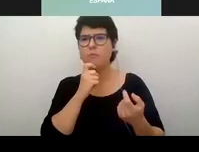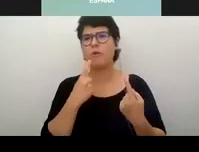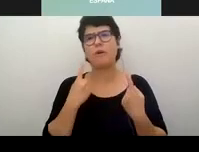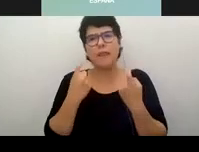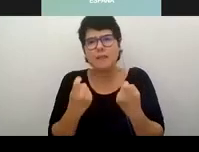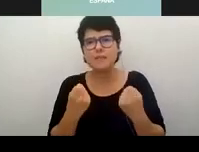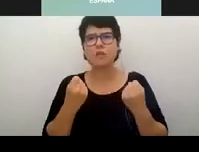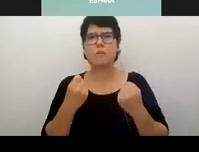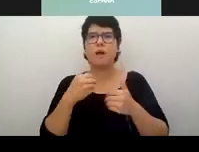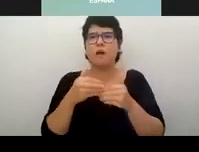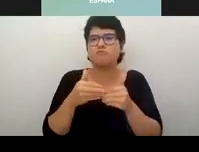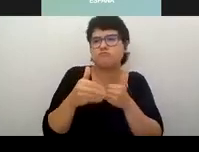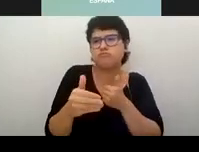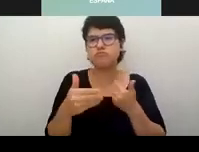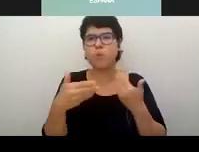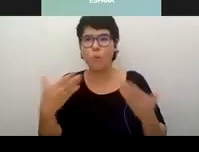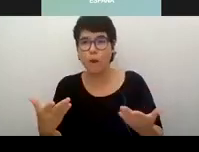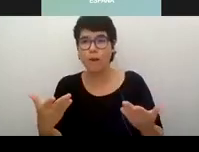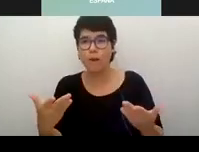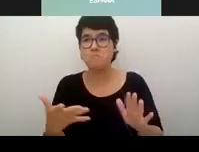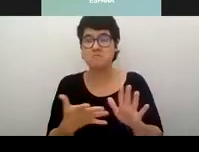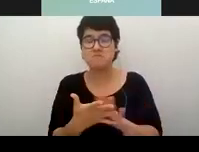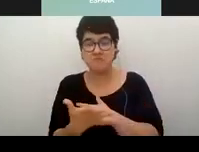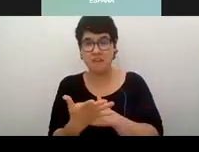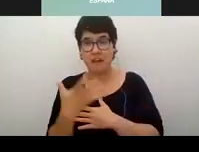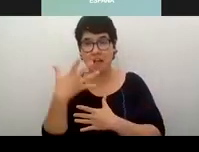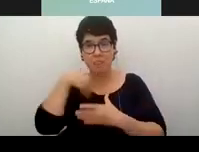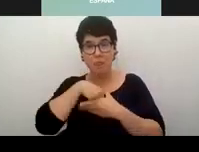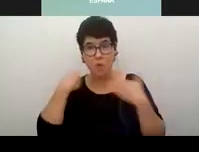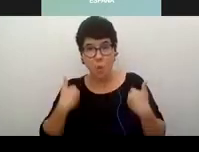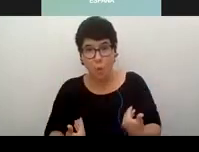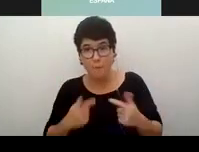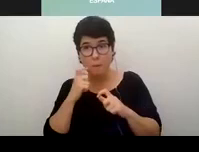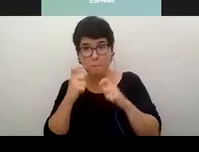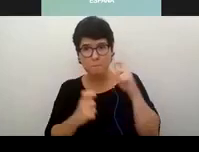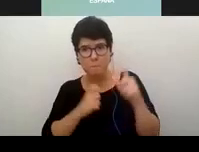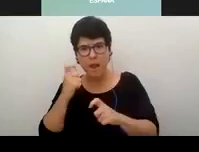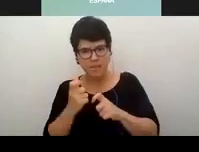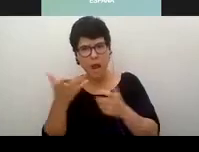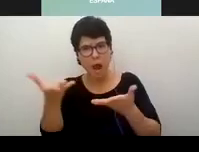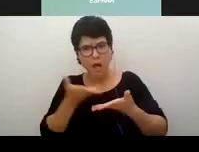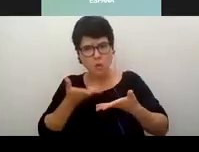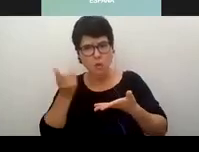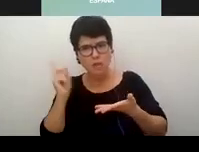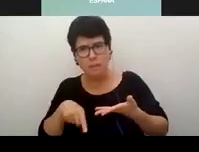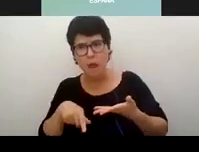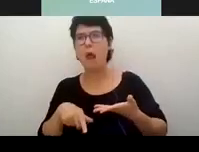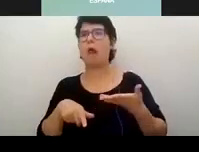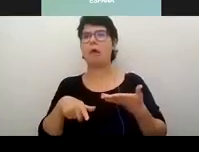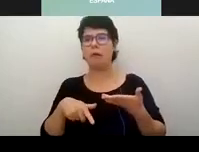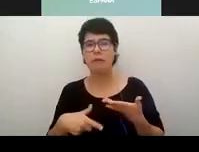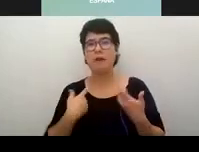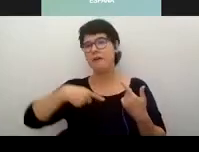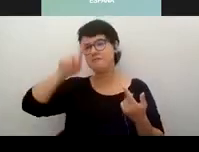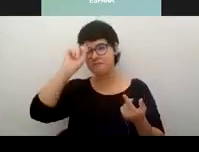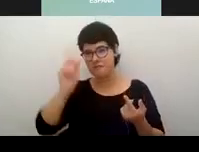pretendemos. Pero, ¿quién nos iba a decir que las bacterias que tenemos en nuestro intestino también nos pueden ayudar a desempeñar o a realizar